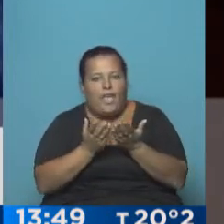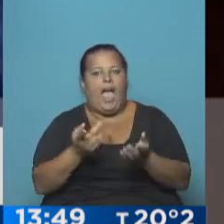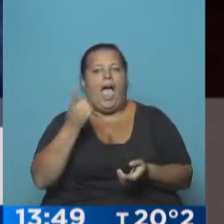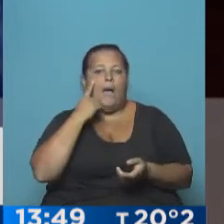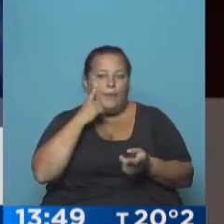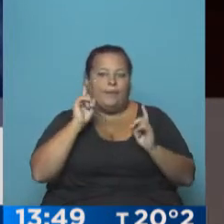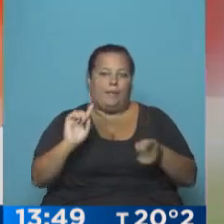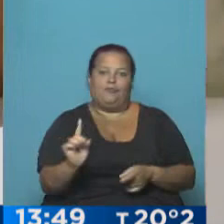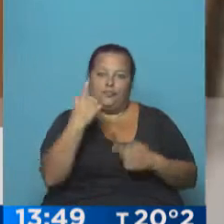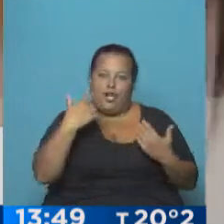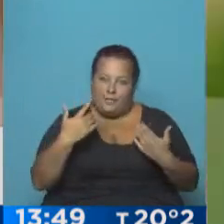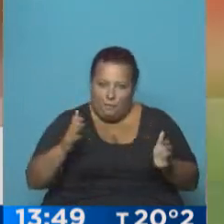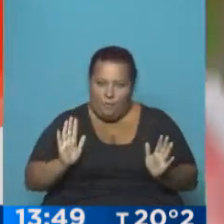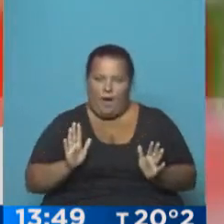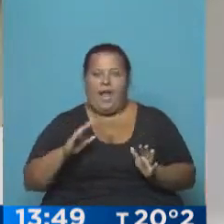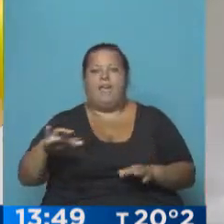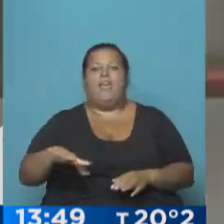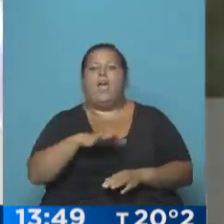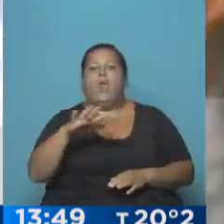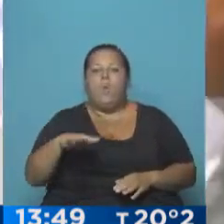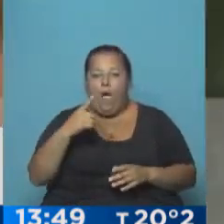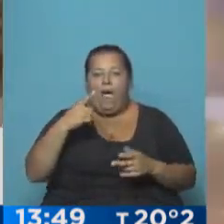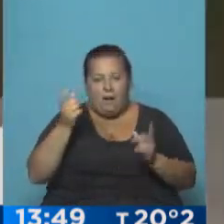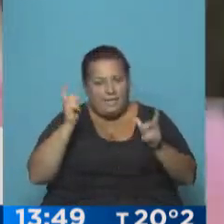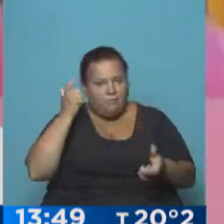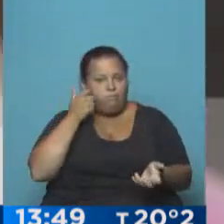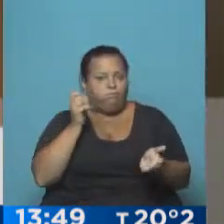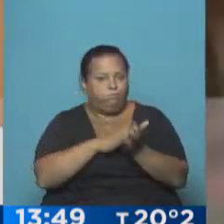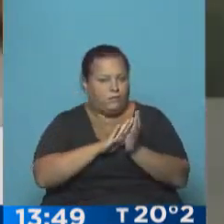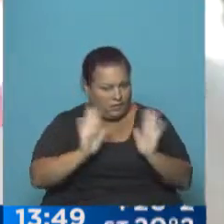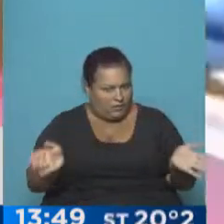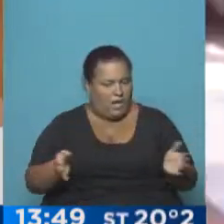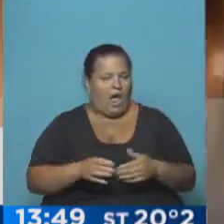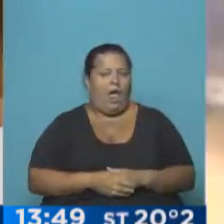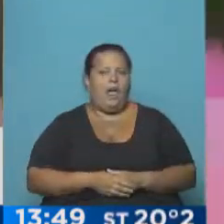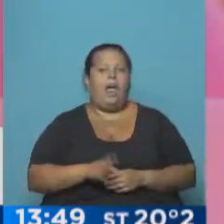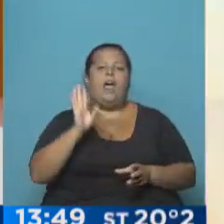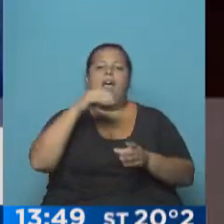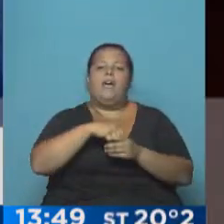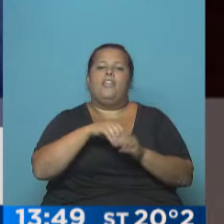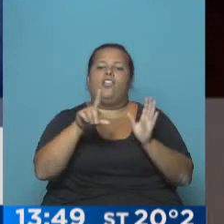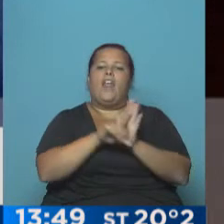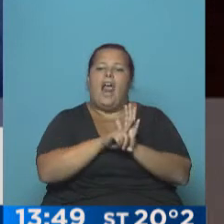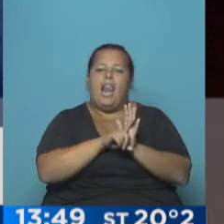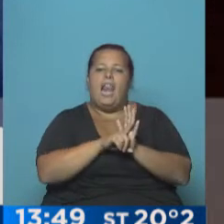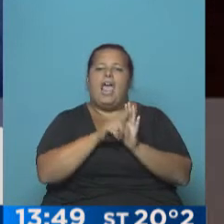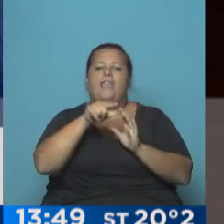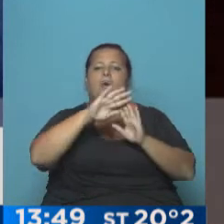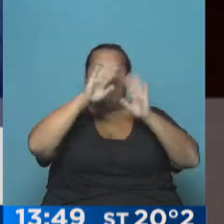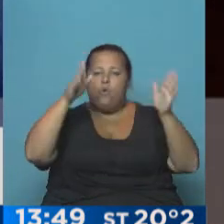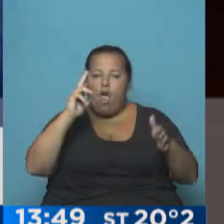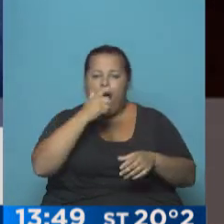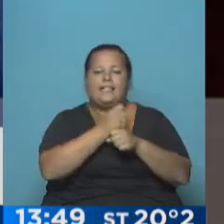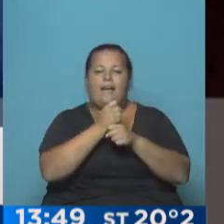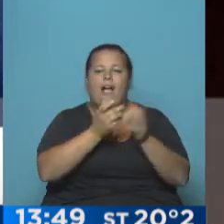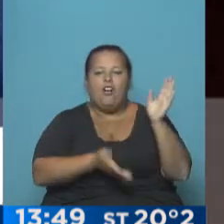vivir inclusive solos en un lugar, y se han hecho experiencias. Eso se hizo dentro del marco de una institución que trabaja